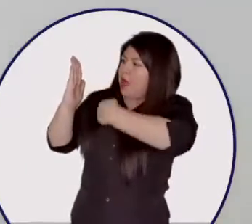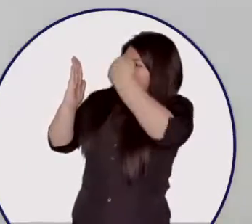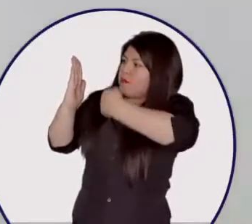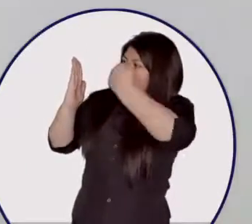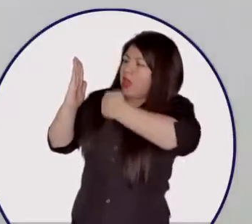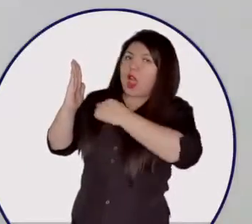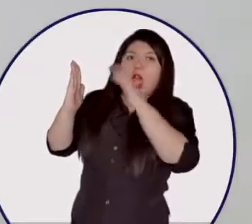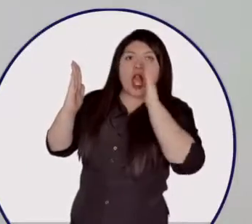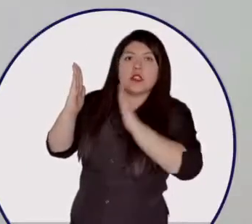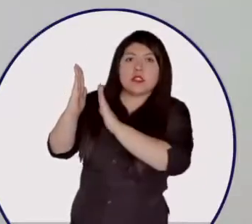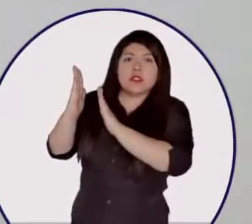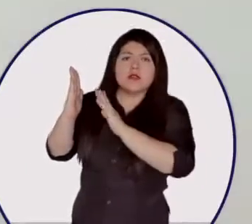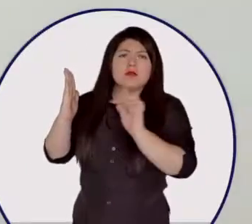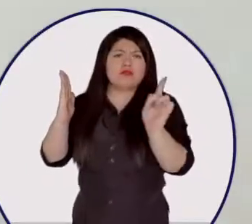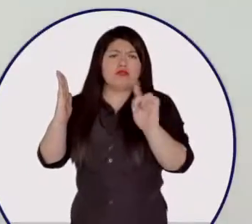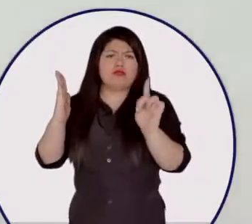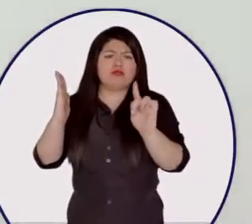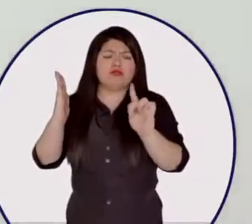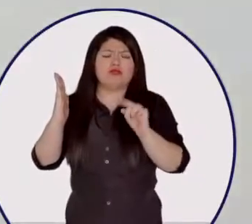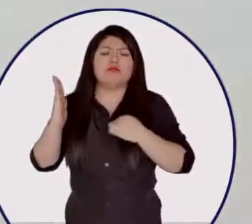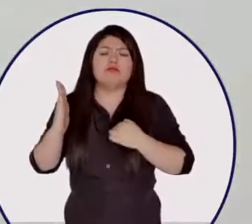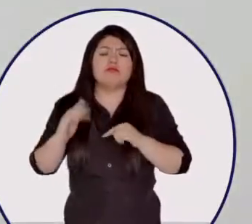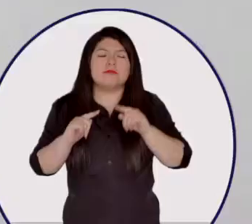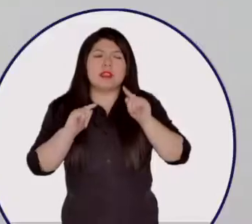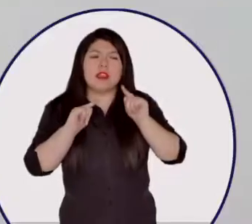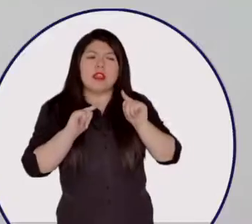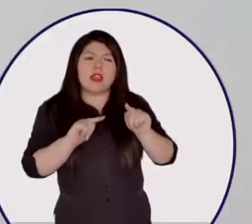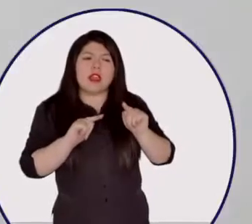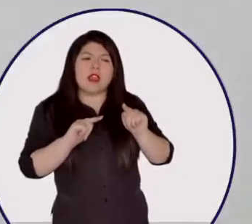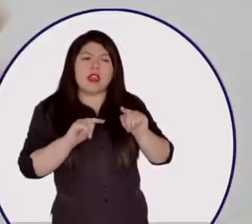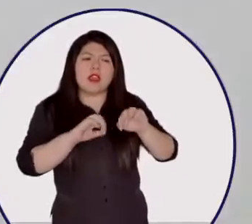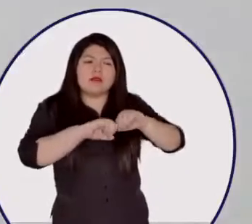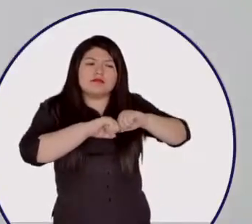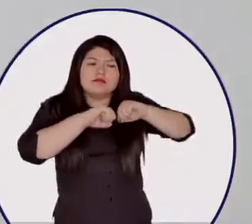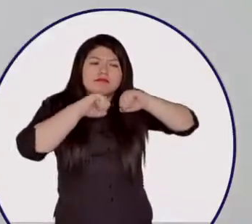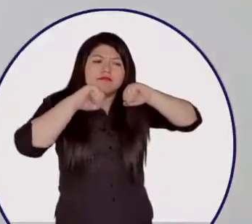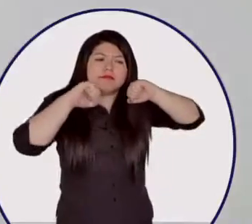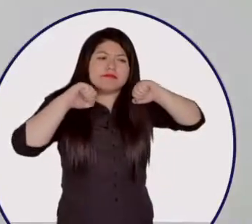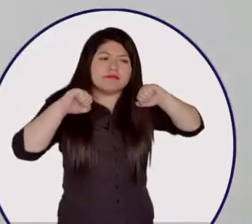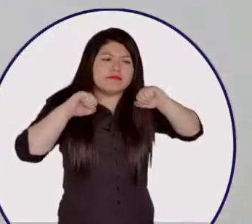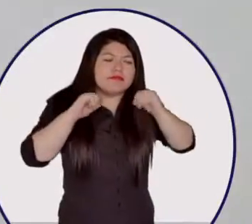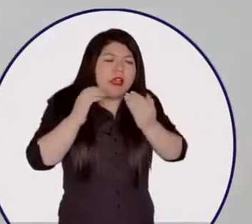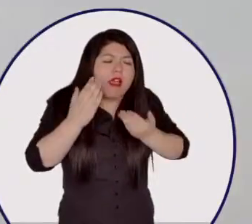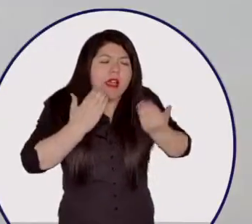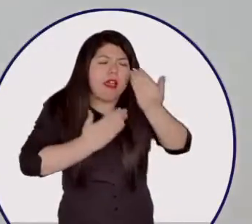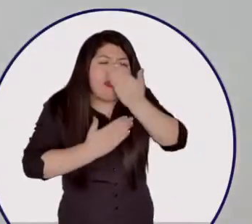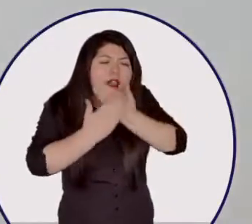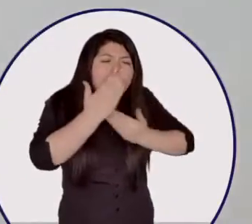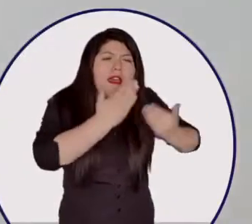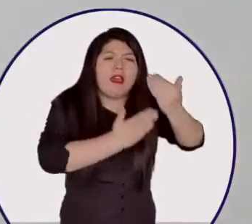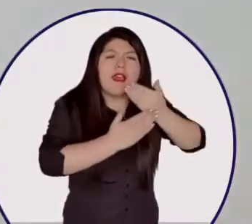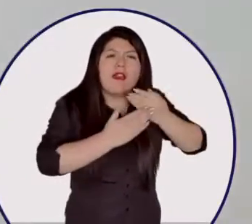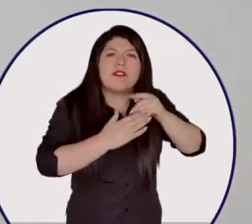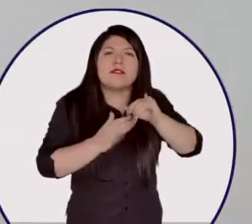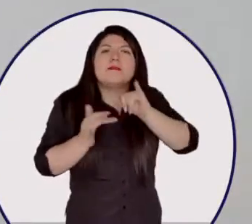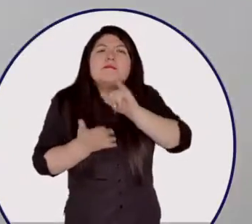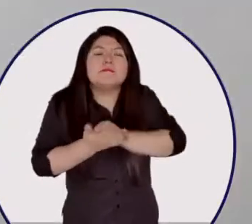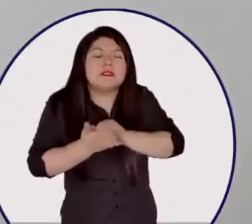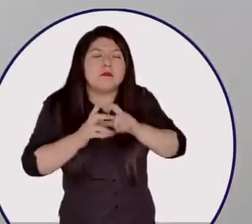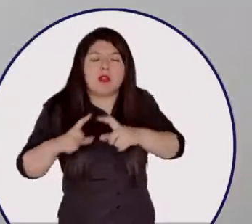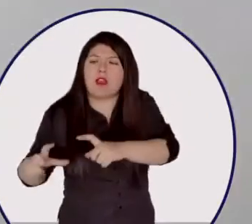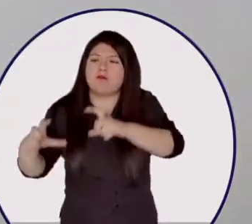eso que ustedes tienen allí, los lentes que se ponen pedagógicos al momento de interactuar con cada vida que es